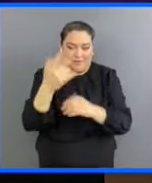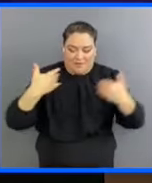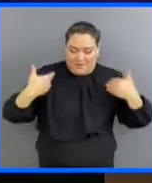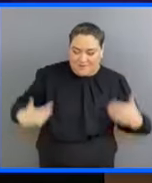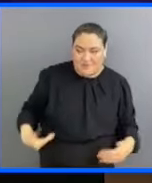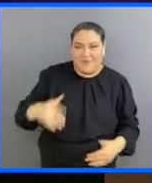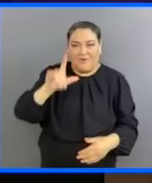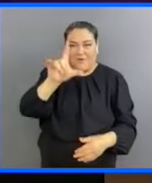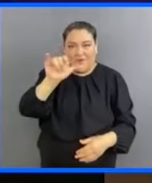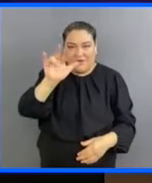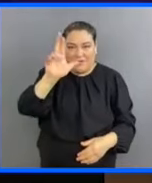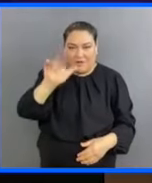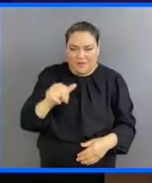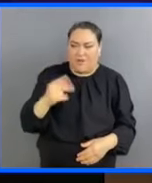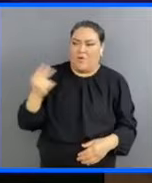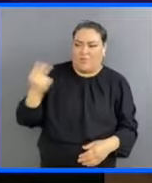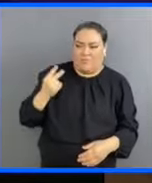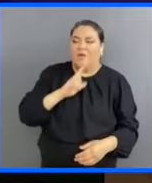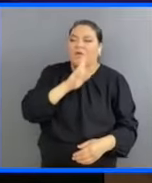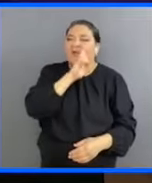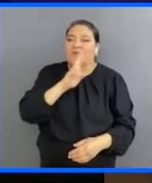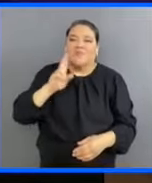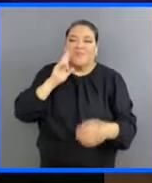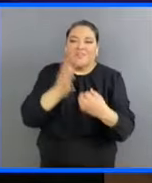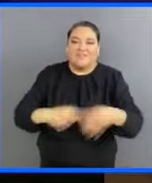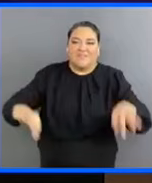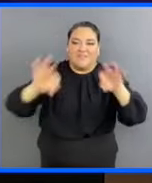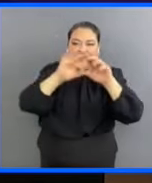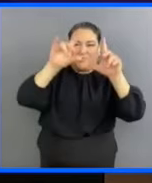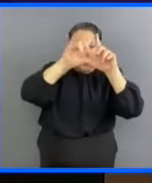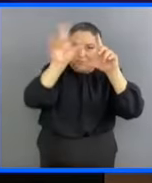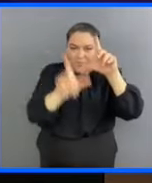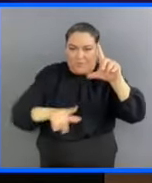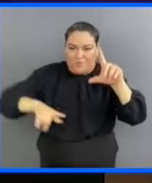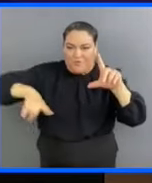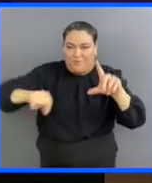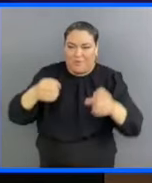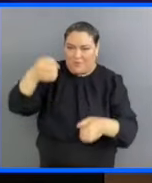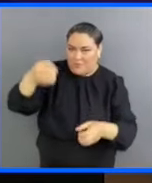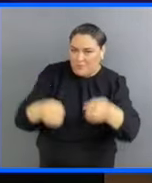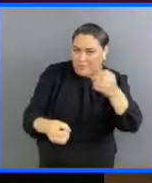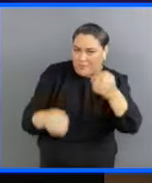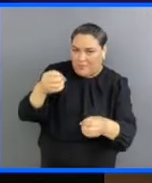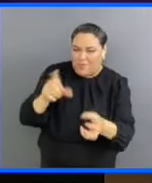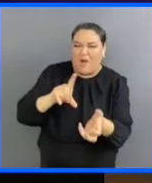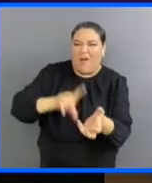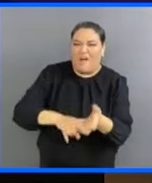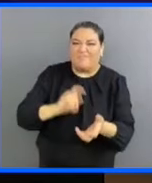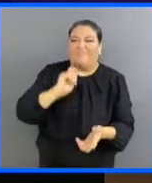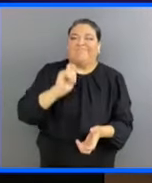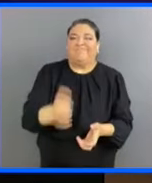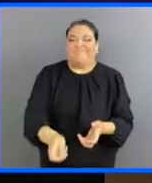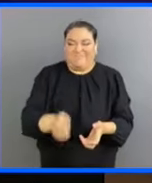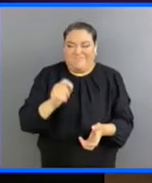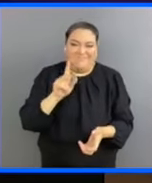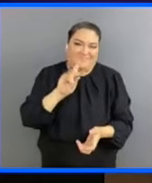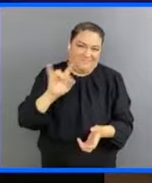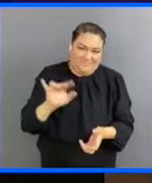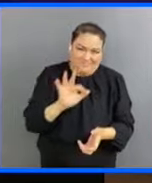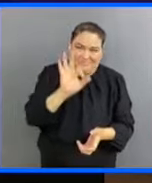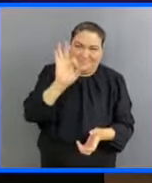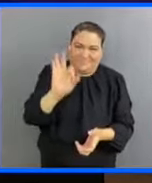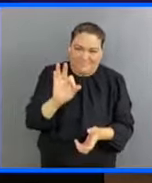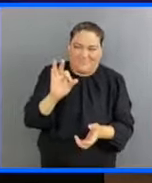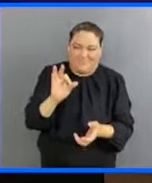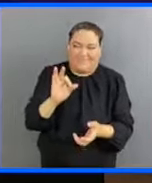la información más importante generada hasta el momento de lo que ha ocurrido dentro del Poder Judicial de la Federación y por supuesto en